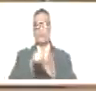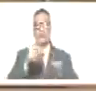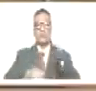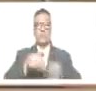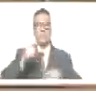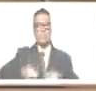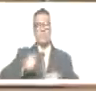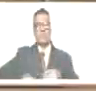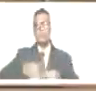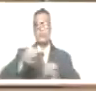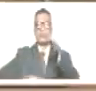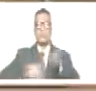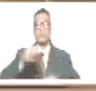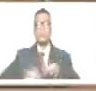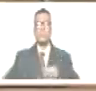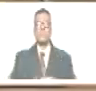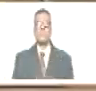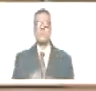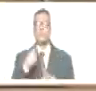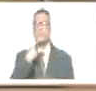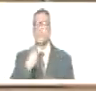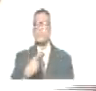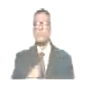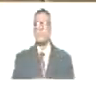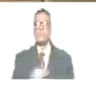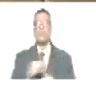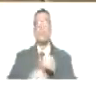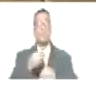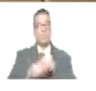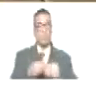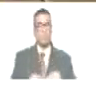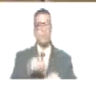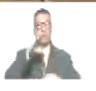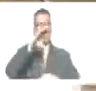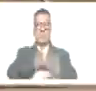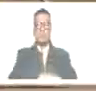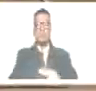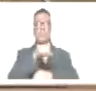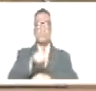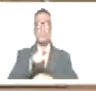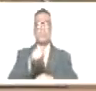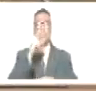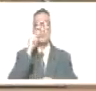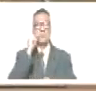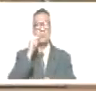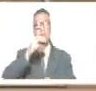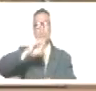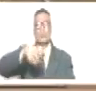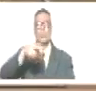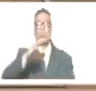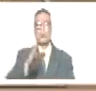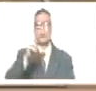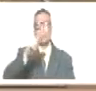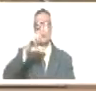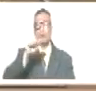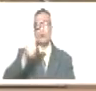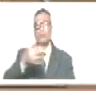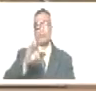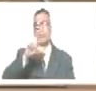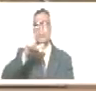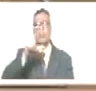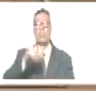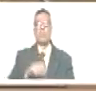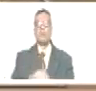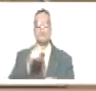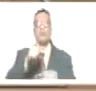Justicia, declaró procedente la detención del ciudadano Jubel Rafael Roa Caruzzi, titular de